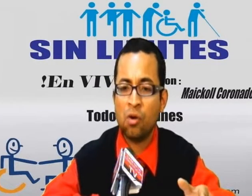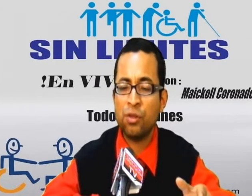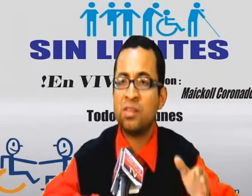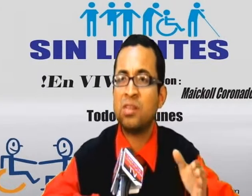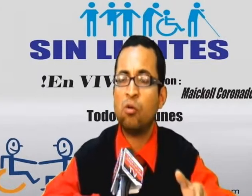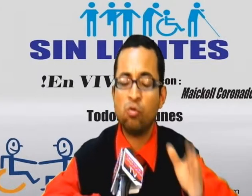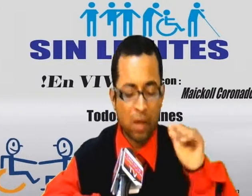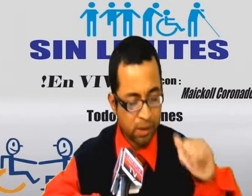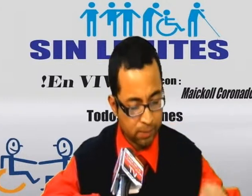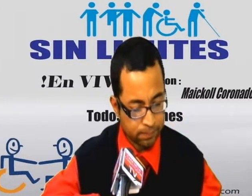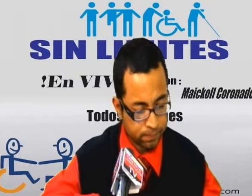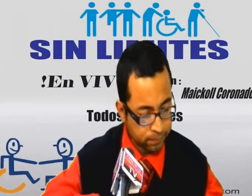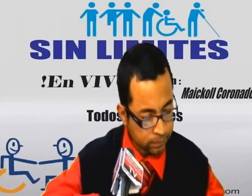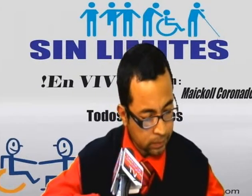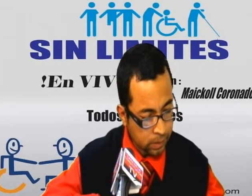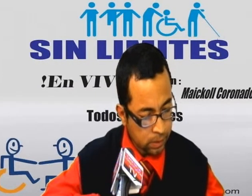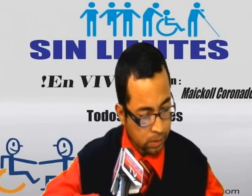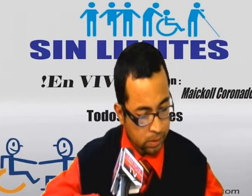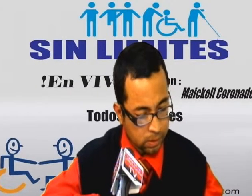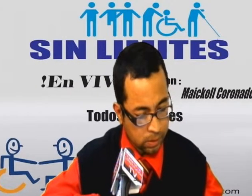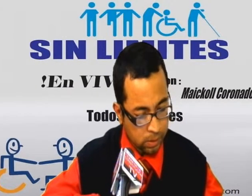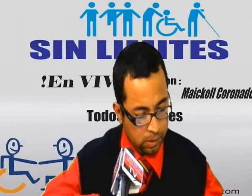en el rango de secundaria.